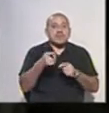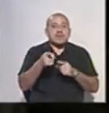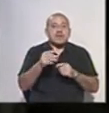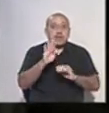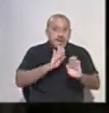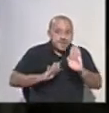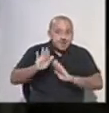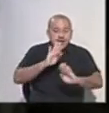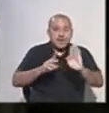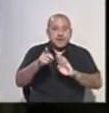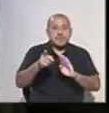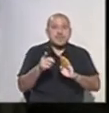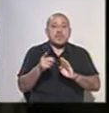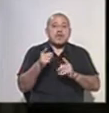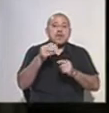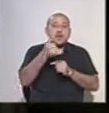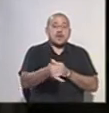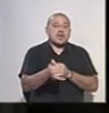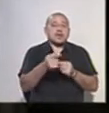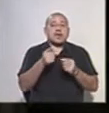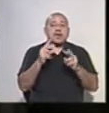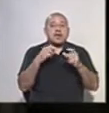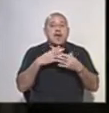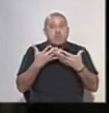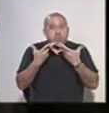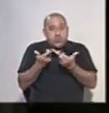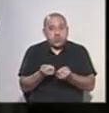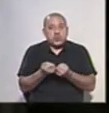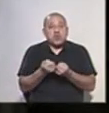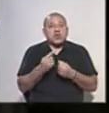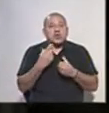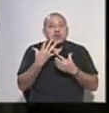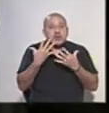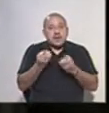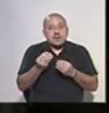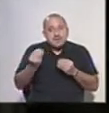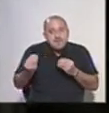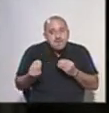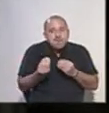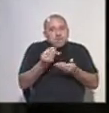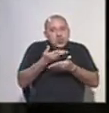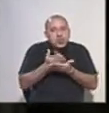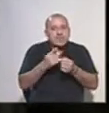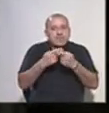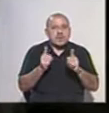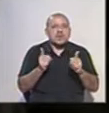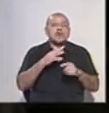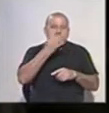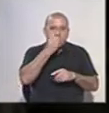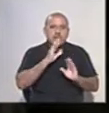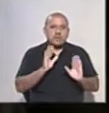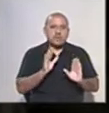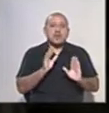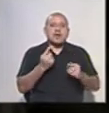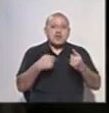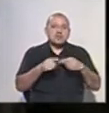arreglarla y que todavía te den el apoyo cuando vos le decís de que querés mostrar una cosa diferente, también está bueno. Por